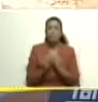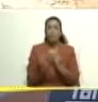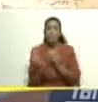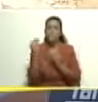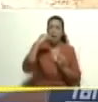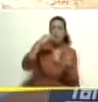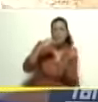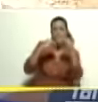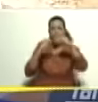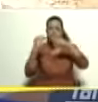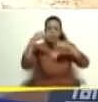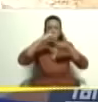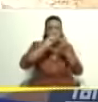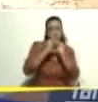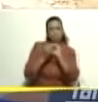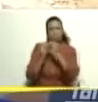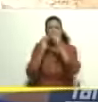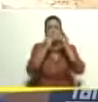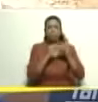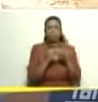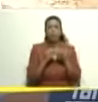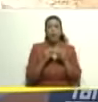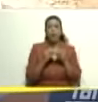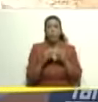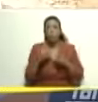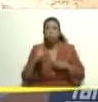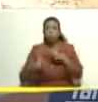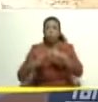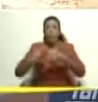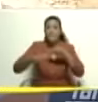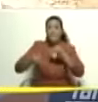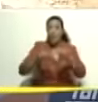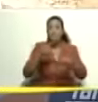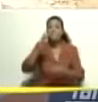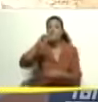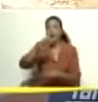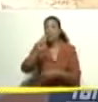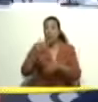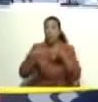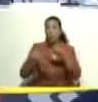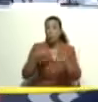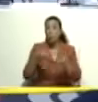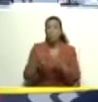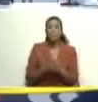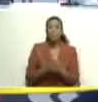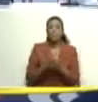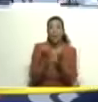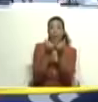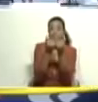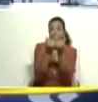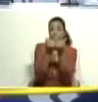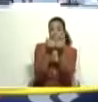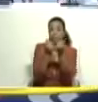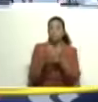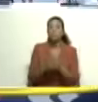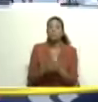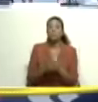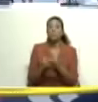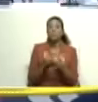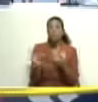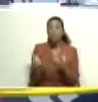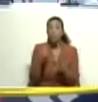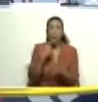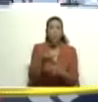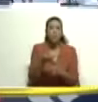diversificando las fuentes de generación de riqueza material, de riqueza monetaria, como lo